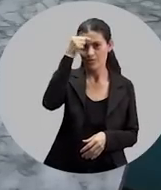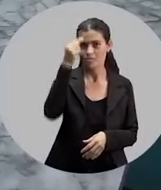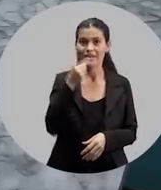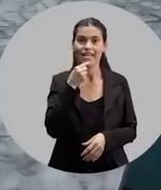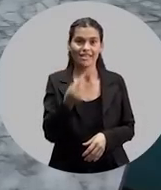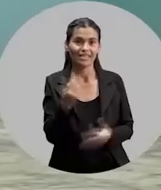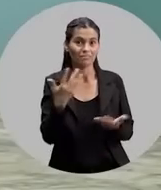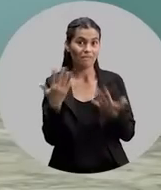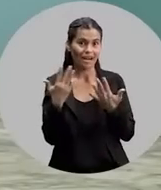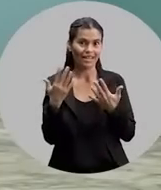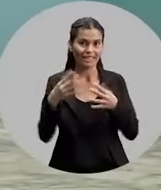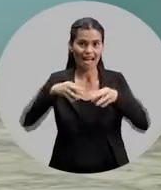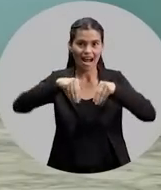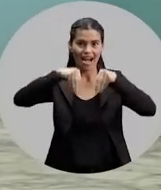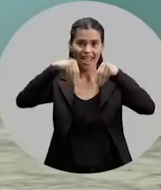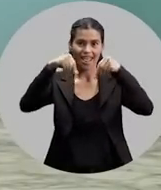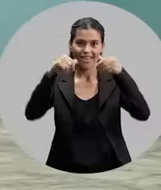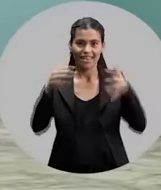un arenado.